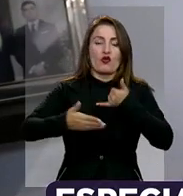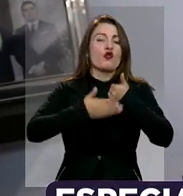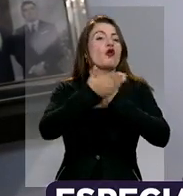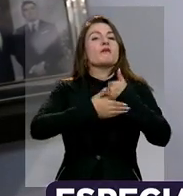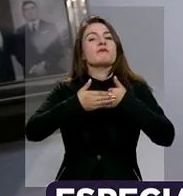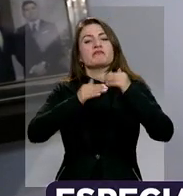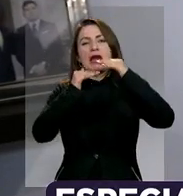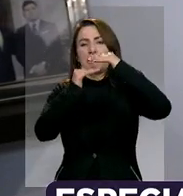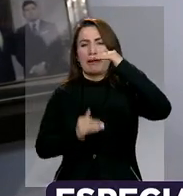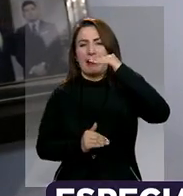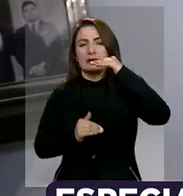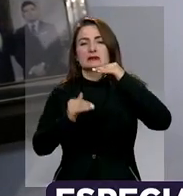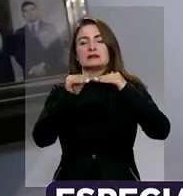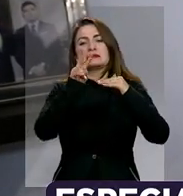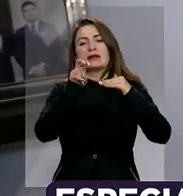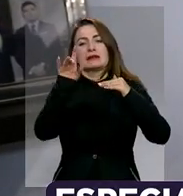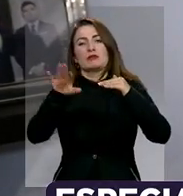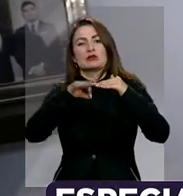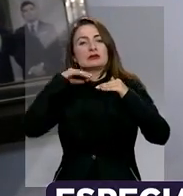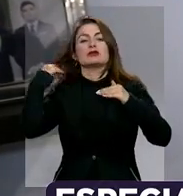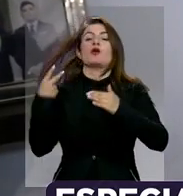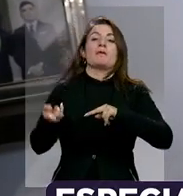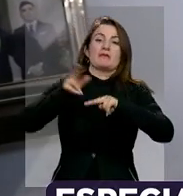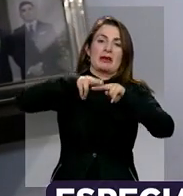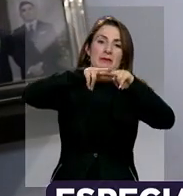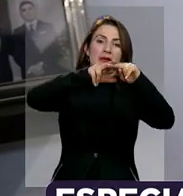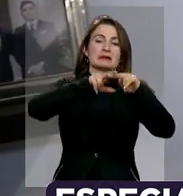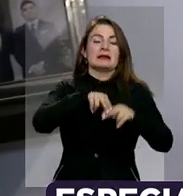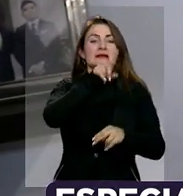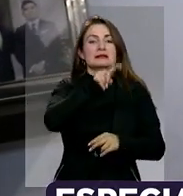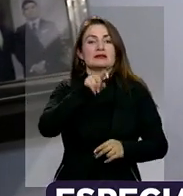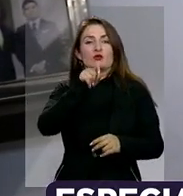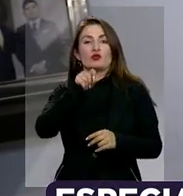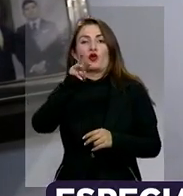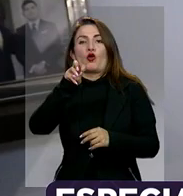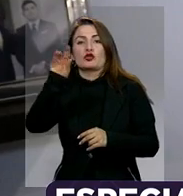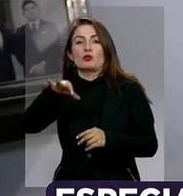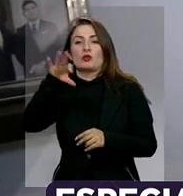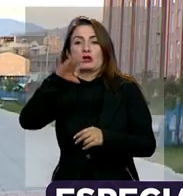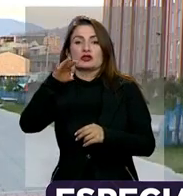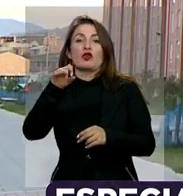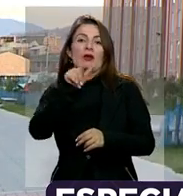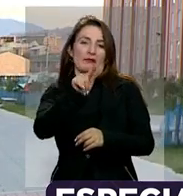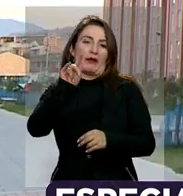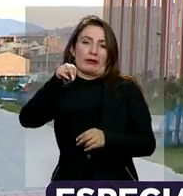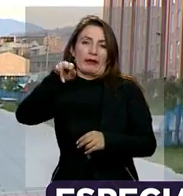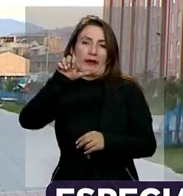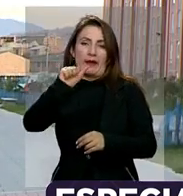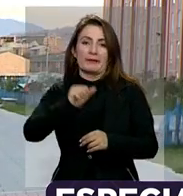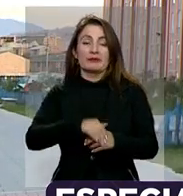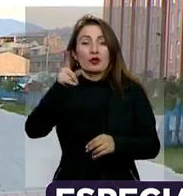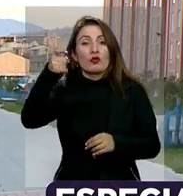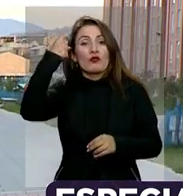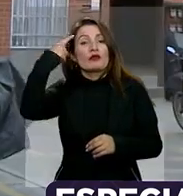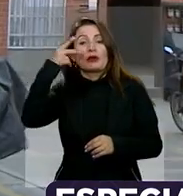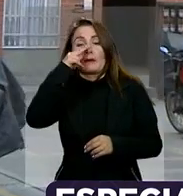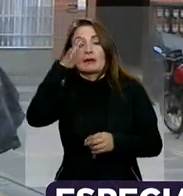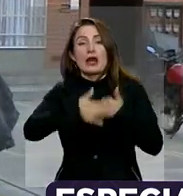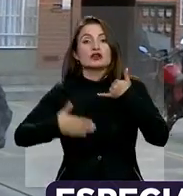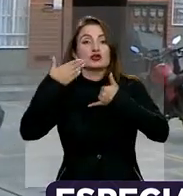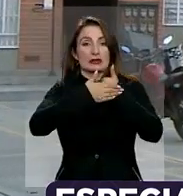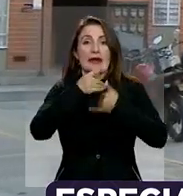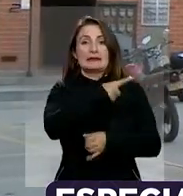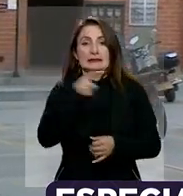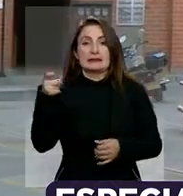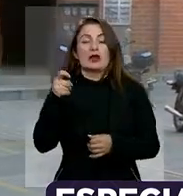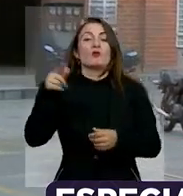por debajo del 7%, tasas que van desde el 6.8% en el Fondo Nacional del Ahorro. El Gobierno Nacional ofrece una garantía